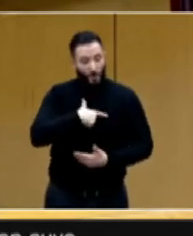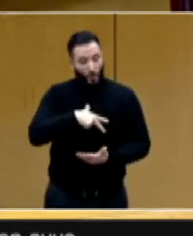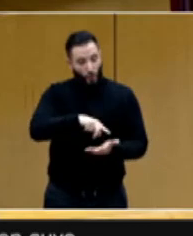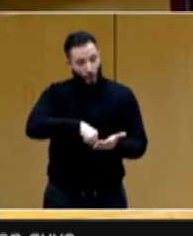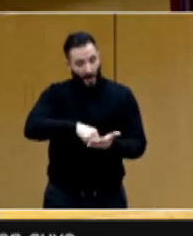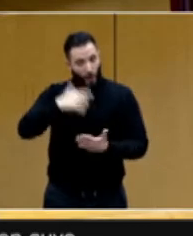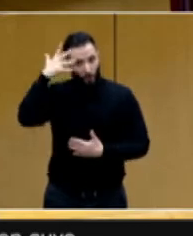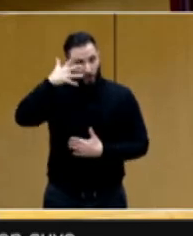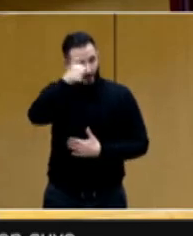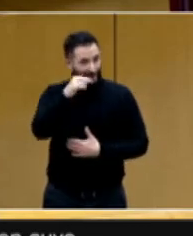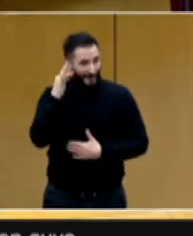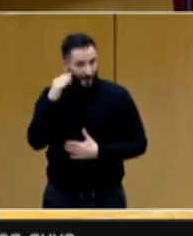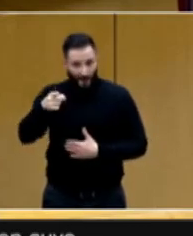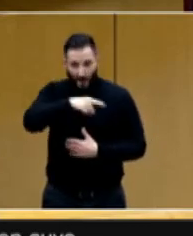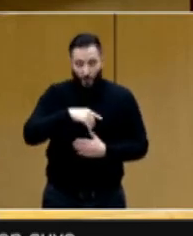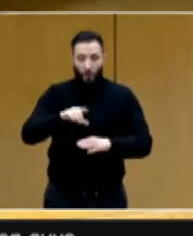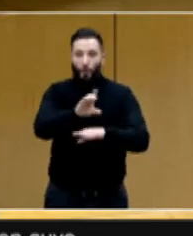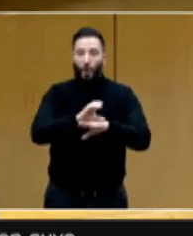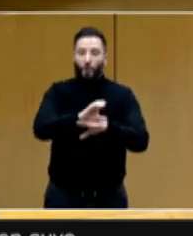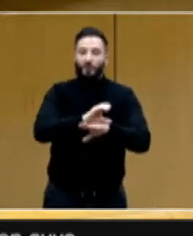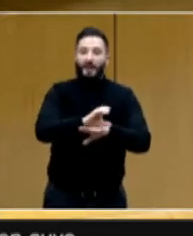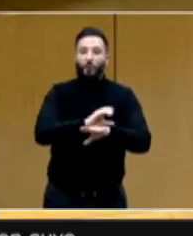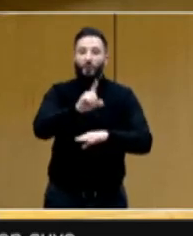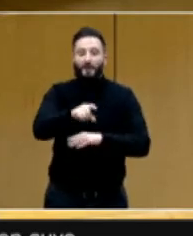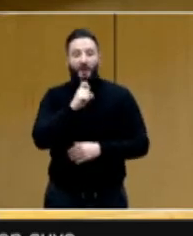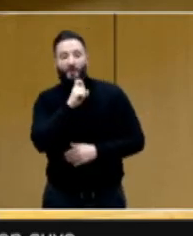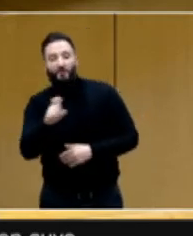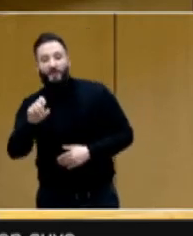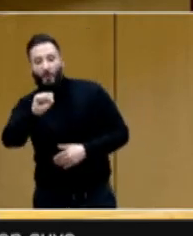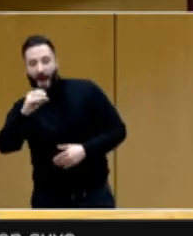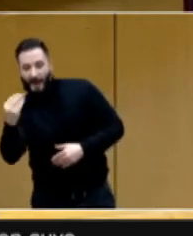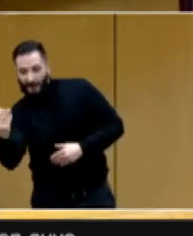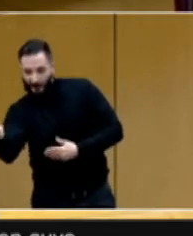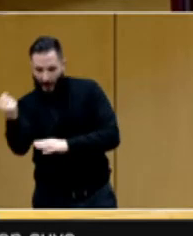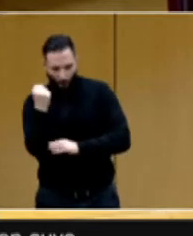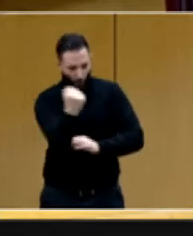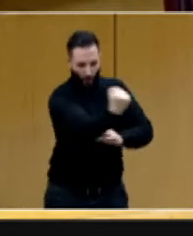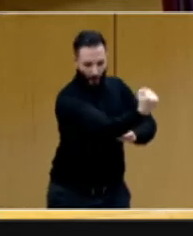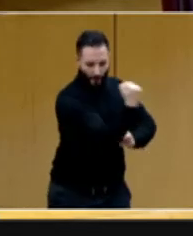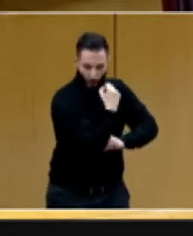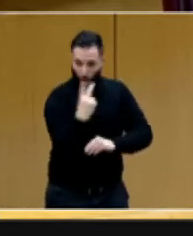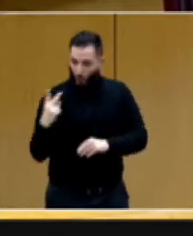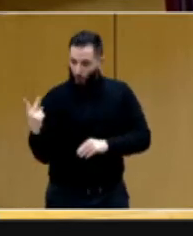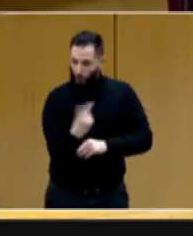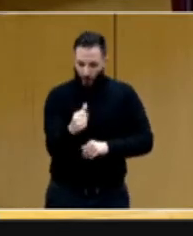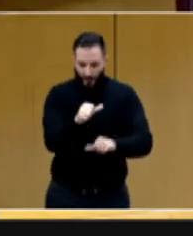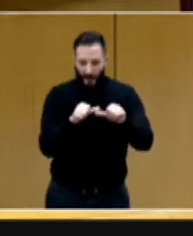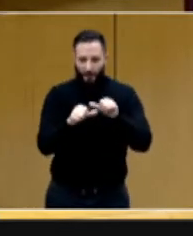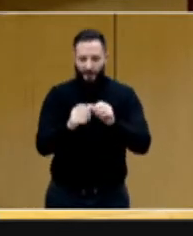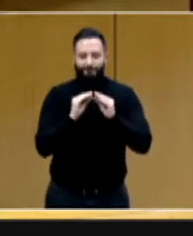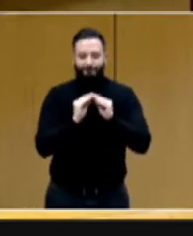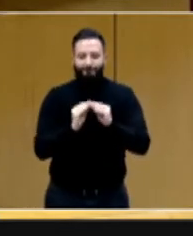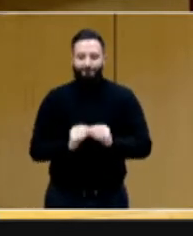y el apoyo del Consejo general del notariado de la fundación épicas con la que constituimos conjuntamente con otros agentes